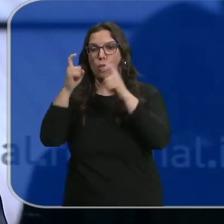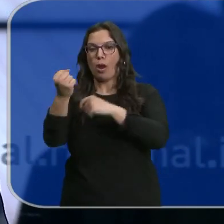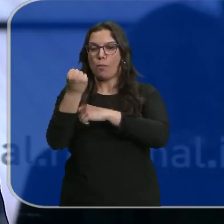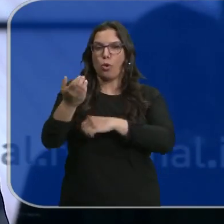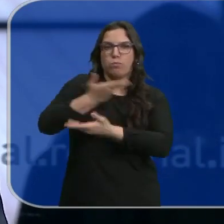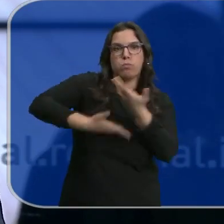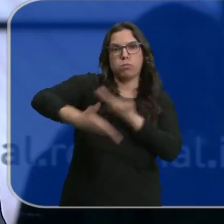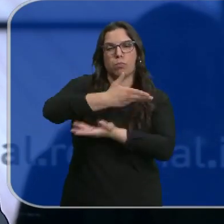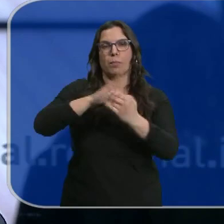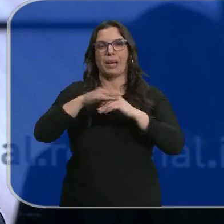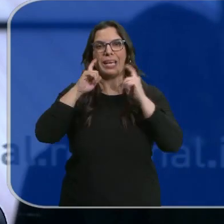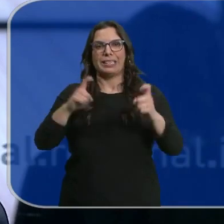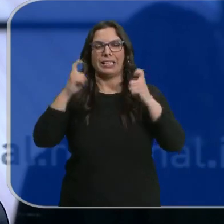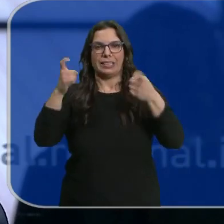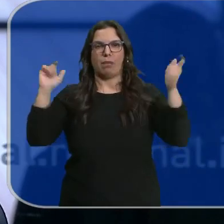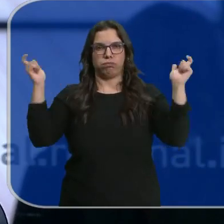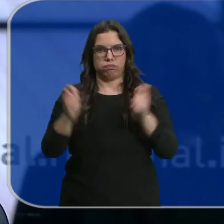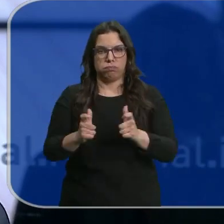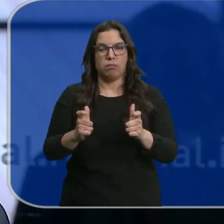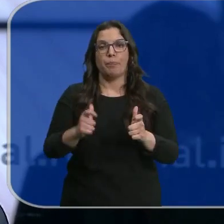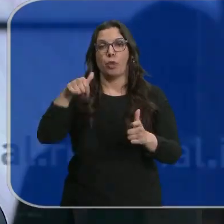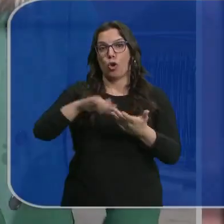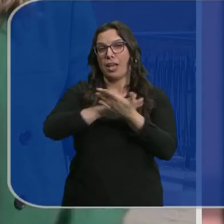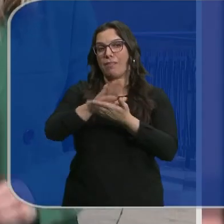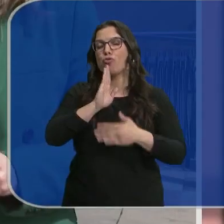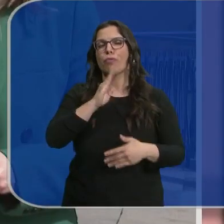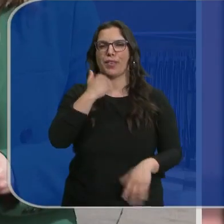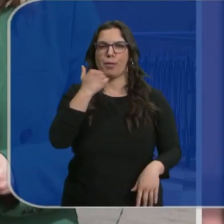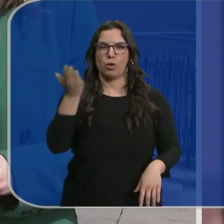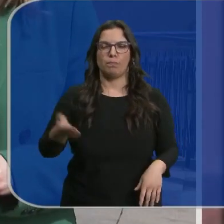poner freno a estos datos. De ellos se está hablando hoy en Zamora. Cristina Calvo.